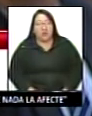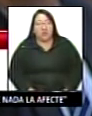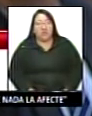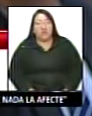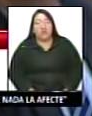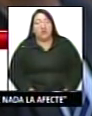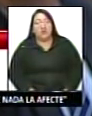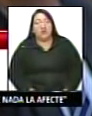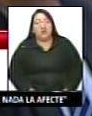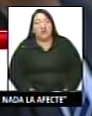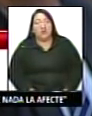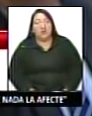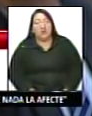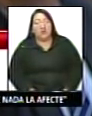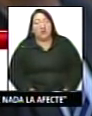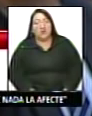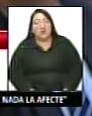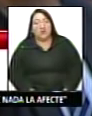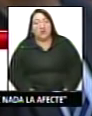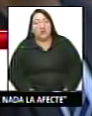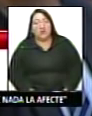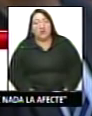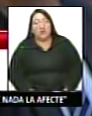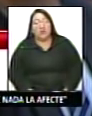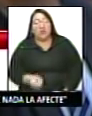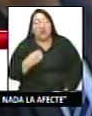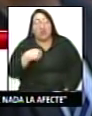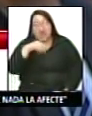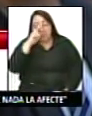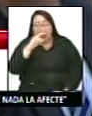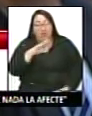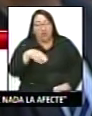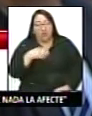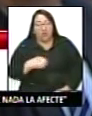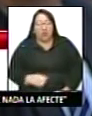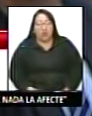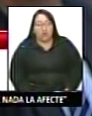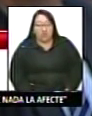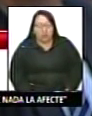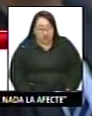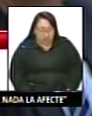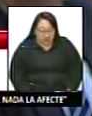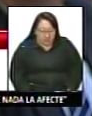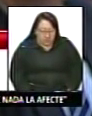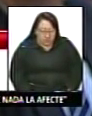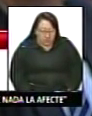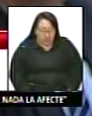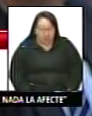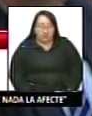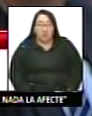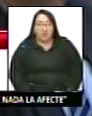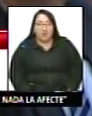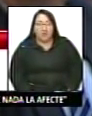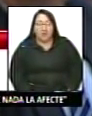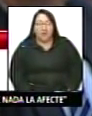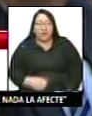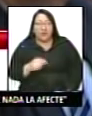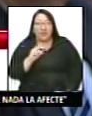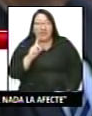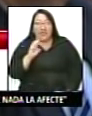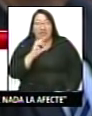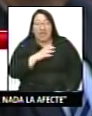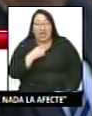poder fomentar, difundir la gastronomía peruana. Y con ello le tomo la palabra al señor del